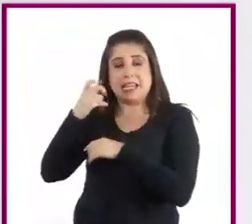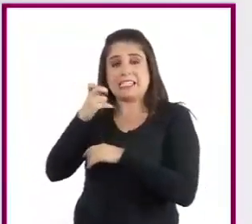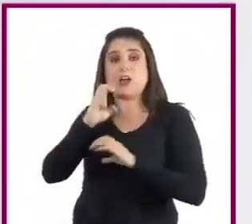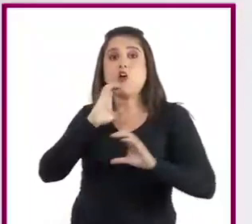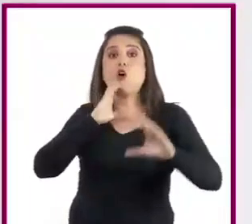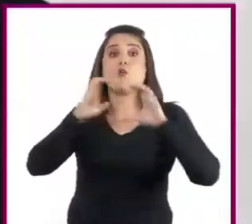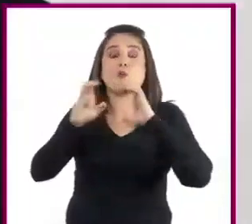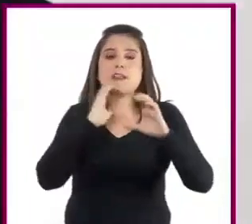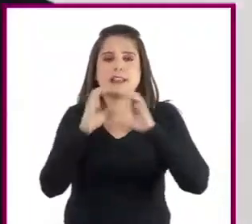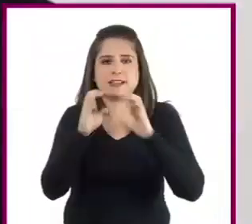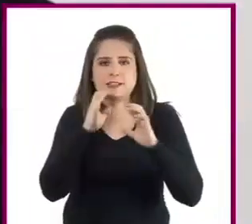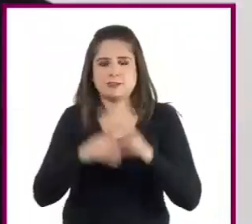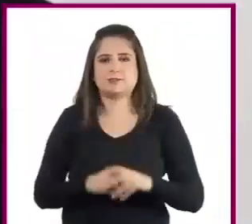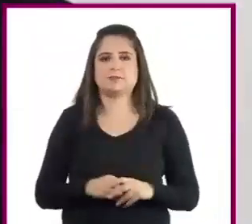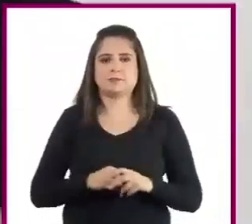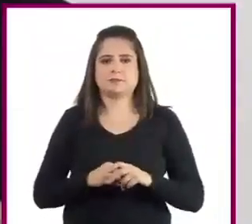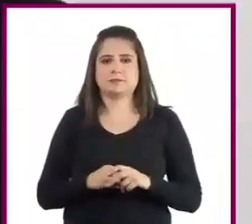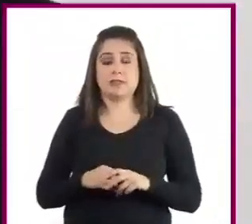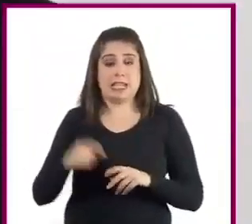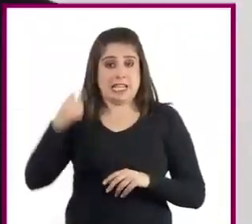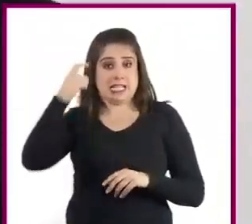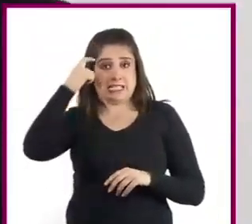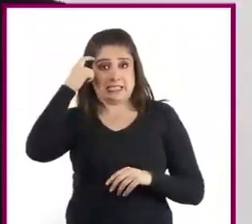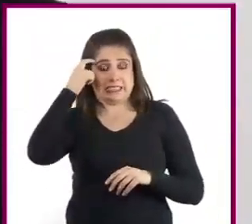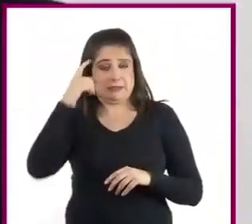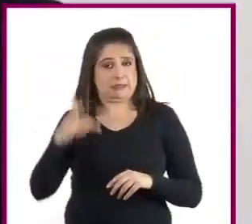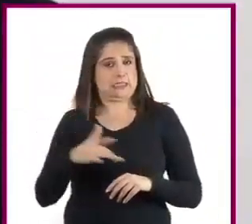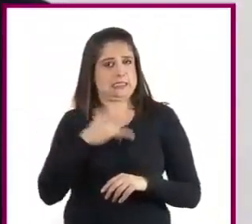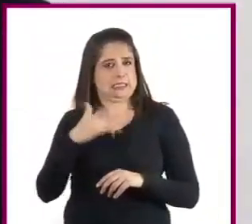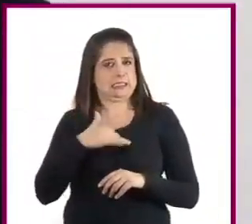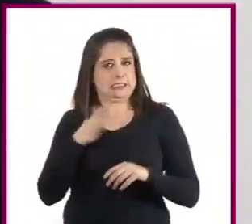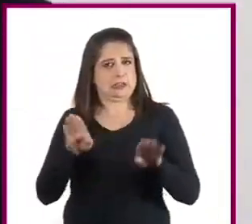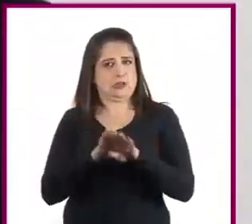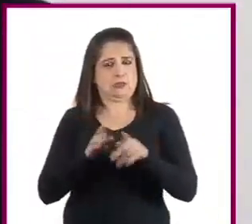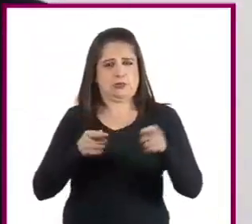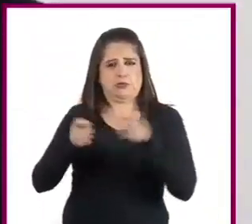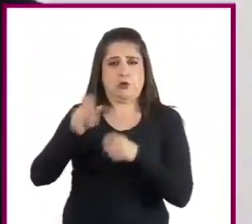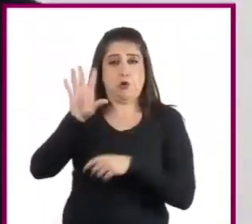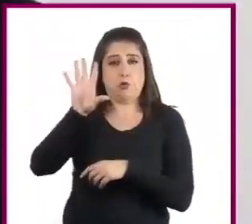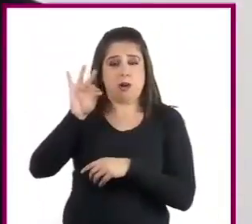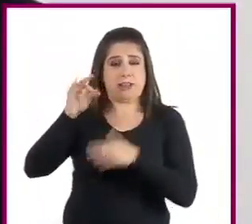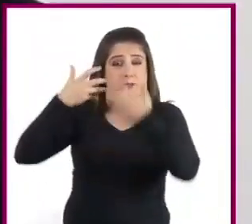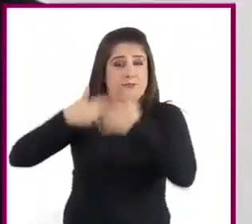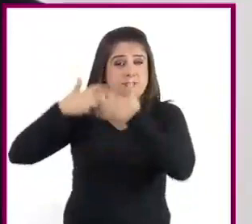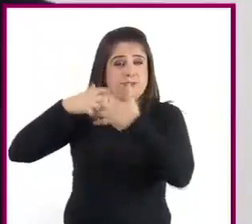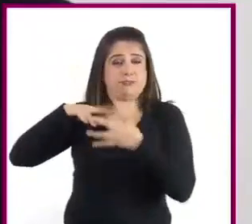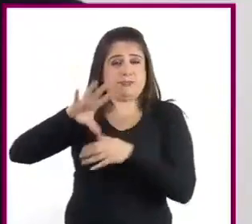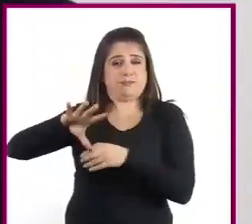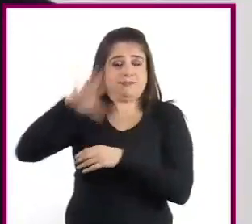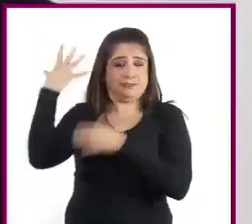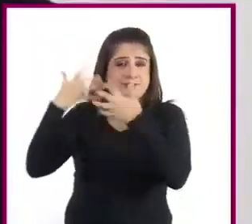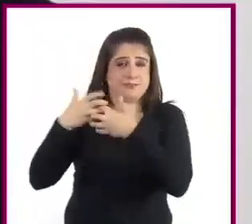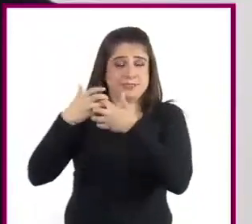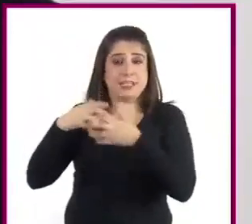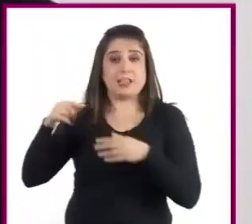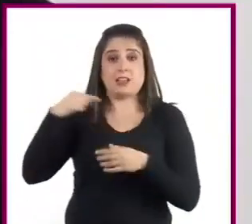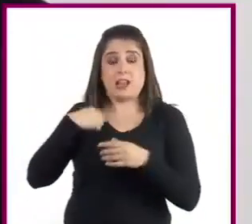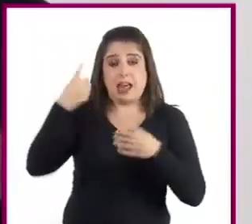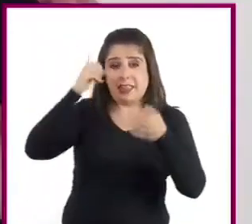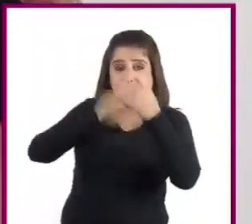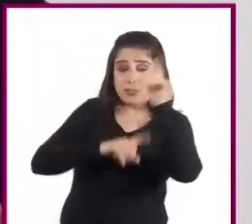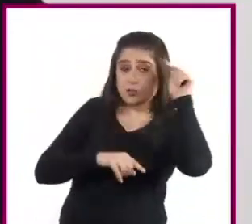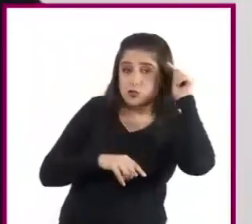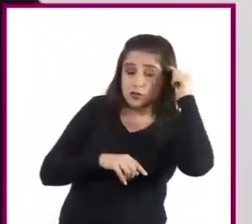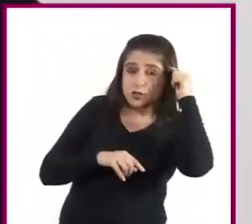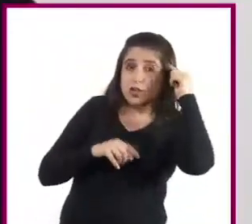comunicación. Nuestro cerebro consciente maneja 40 bits de información por segundo, mientras que nuestro subconsciente